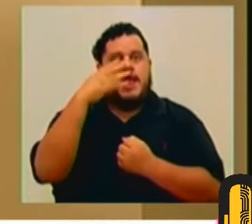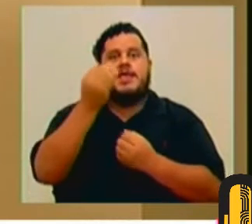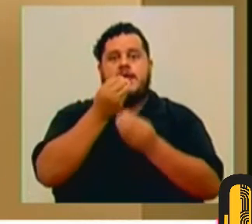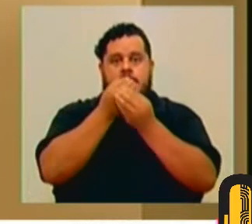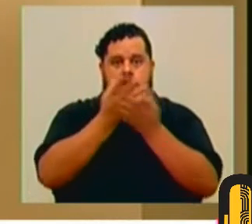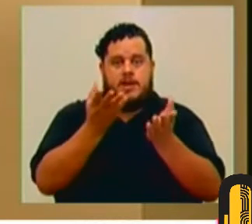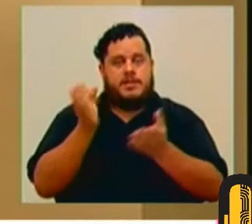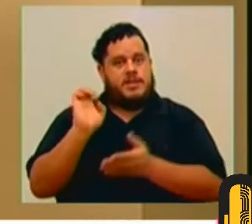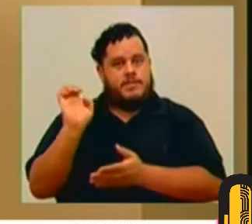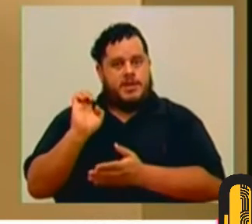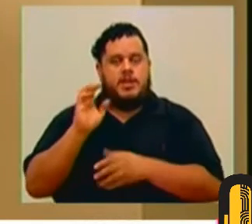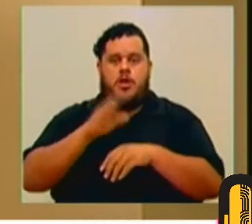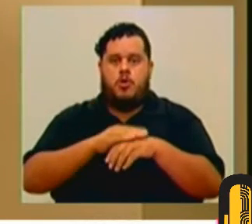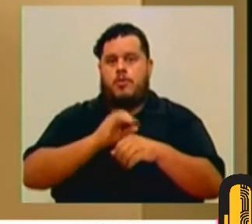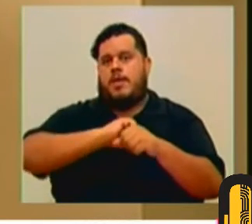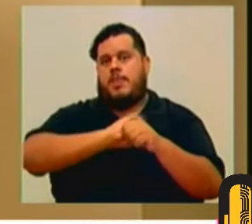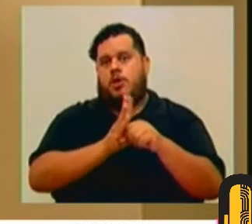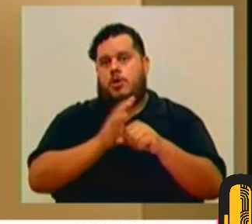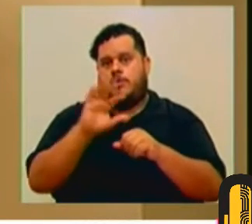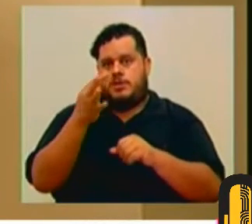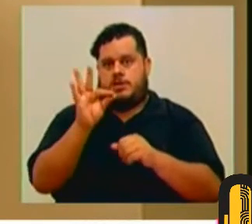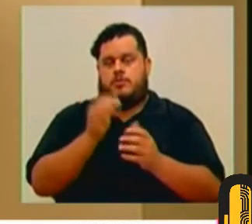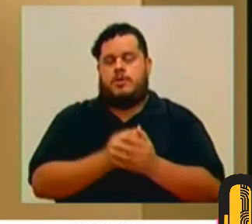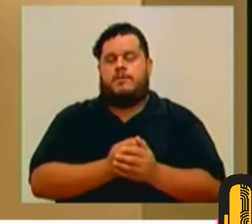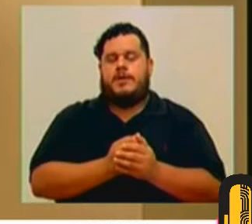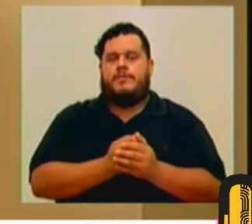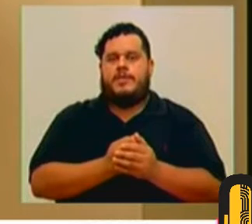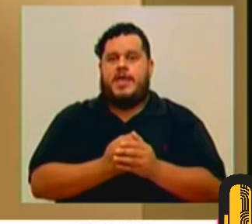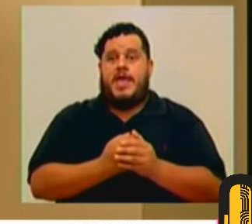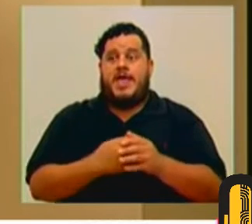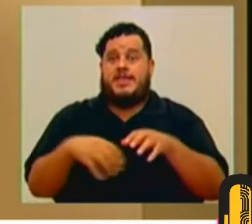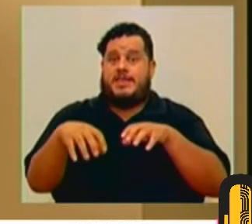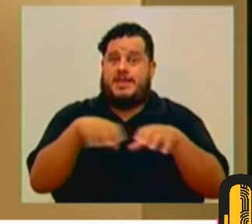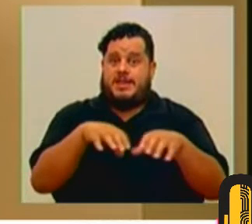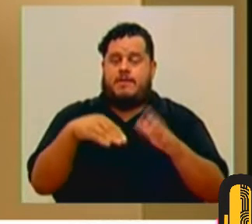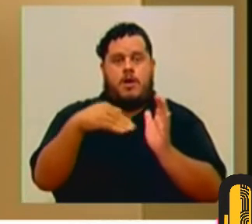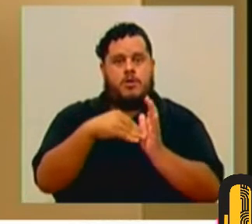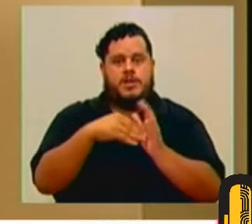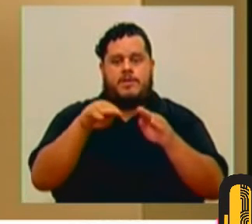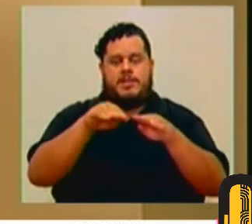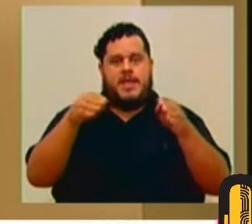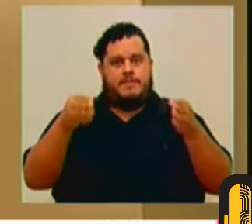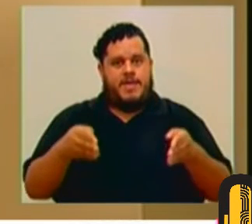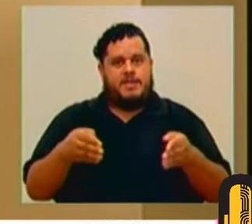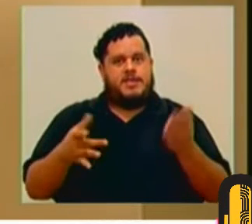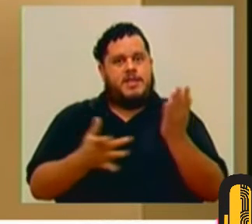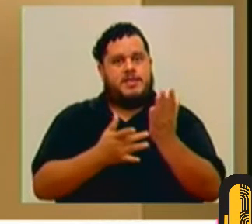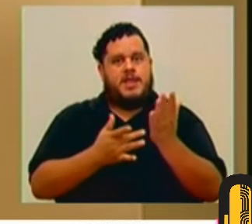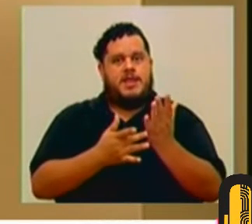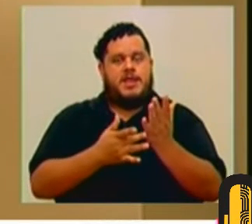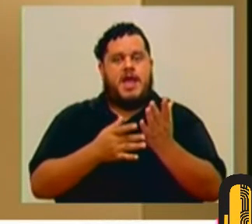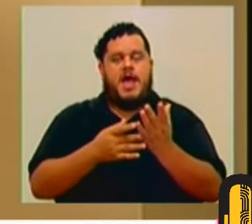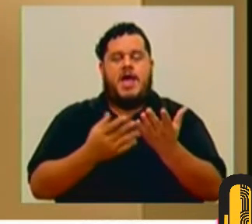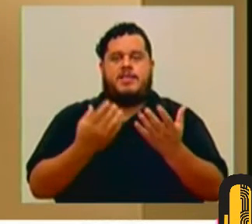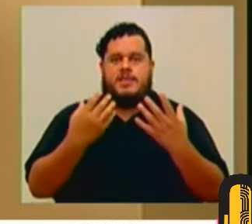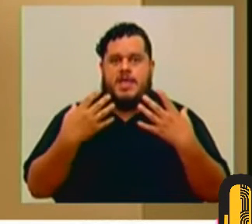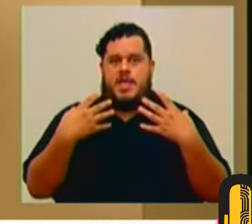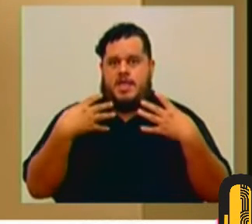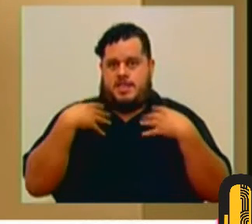ante la declaratoria de emergencias por el COVID-19, se reactiva la Mesa Técnica Operativa de Salud Mental y Apoyo